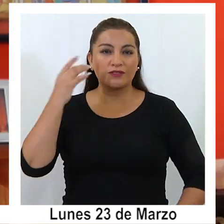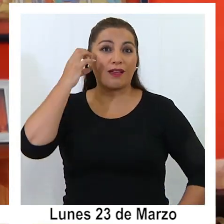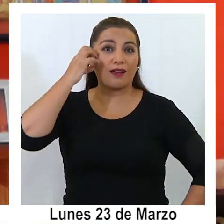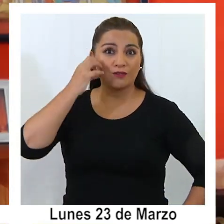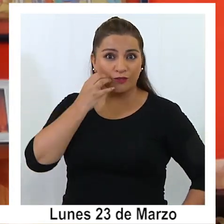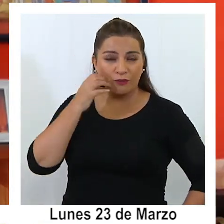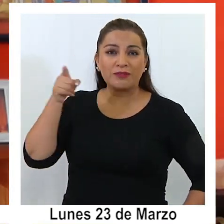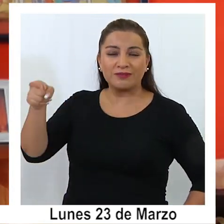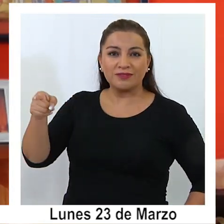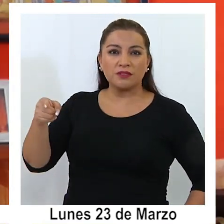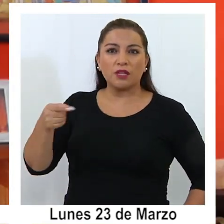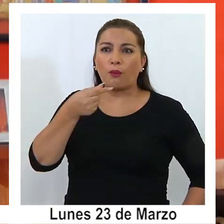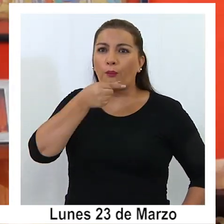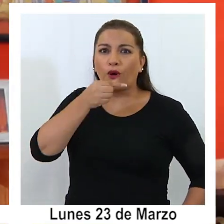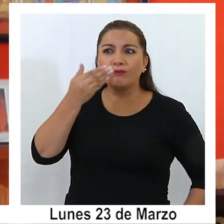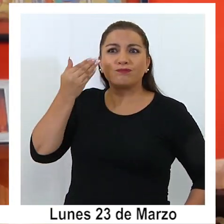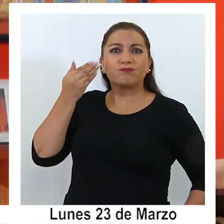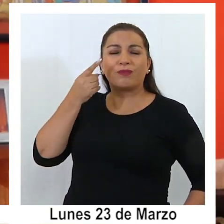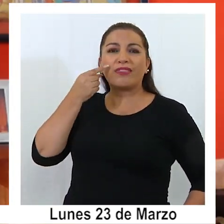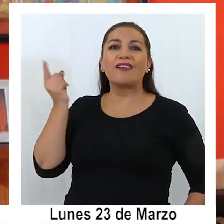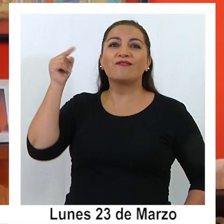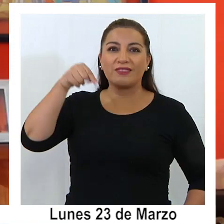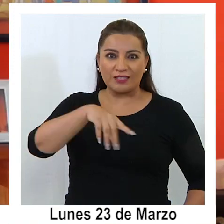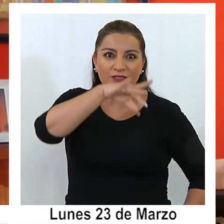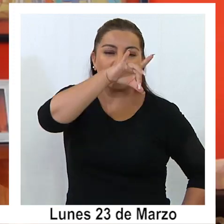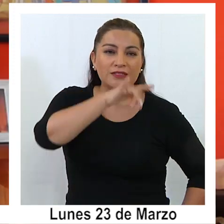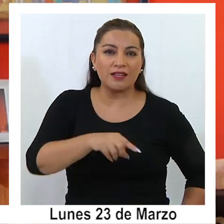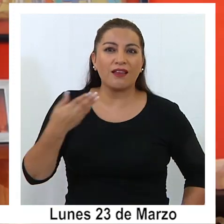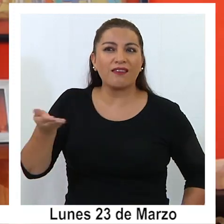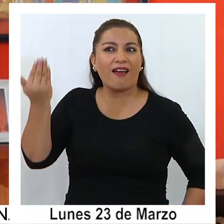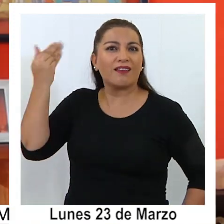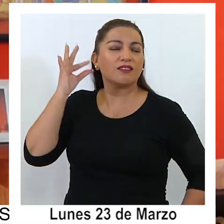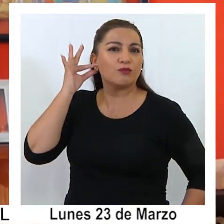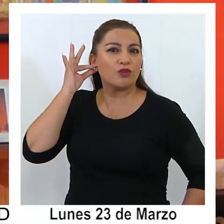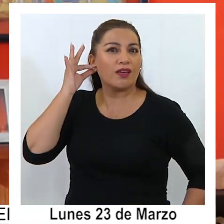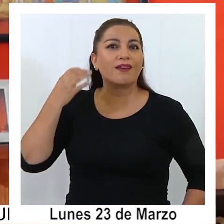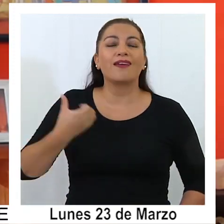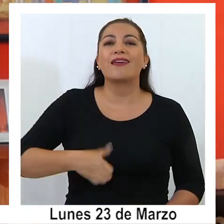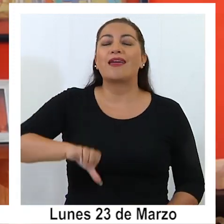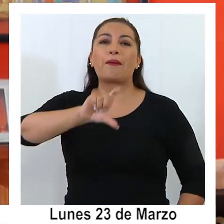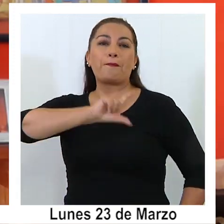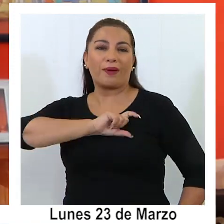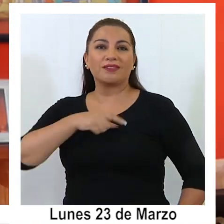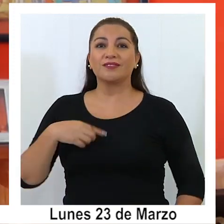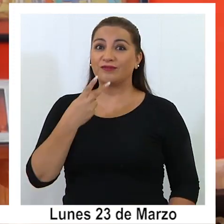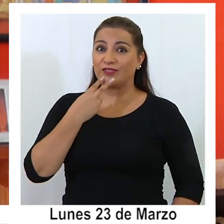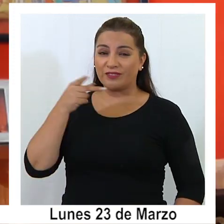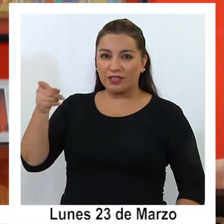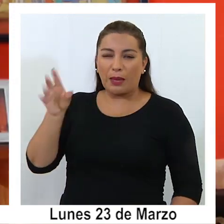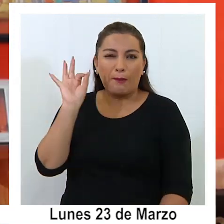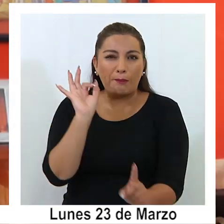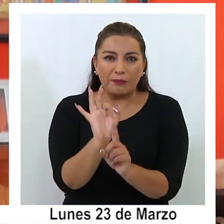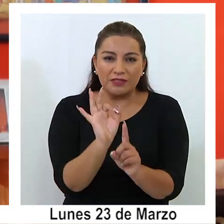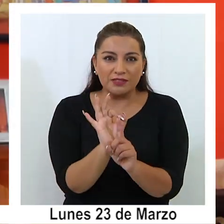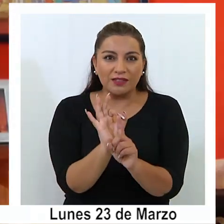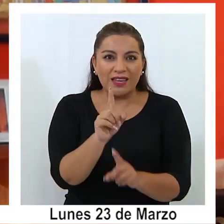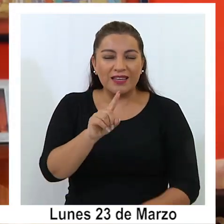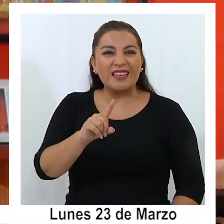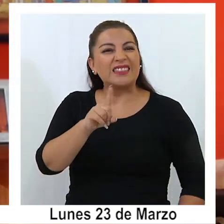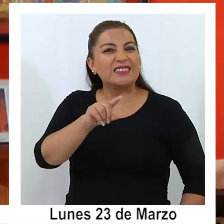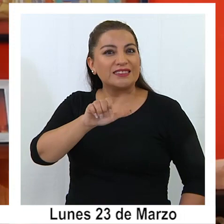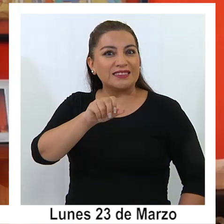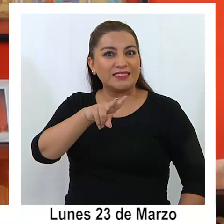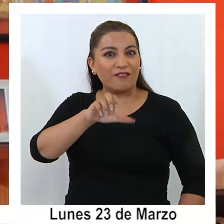Arturo Prat y que hace poquitos días llegó a nuestro país. Ella se encontraba en España, específicamente en